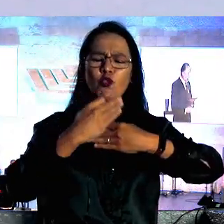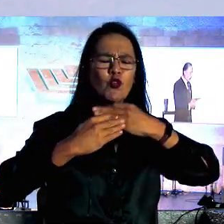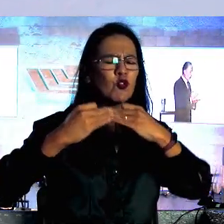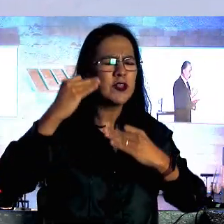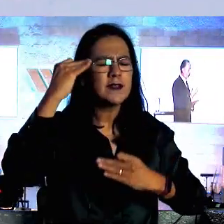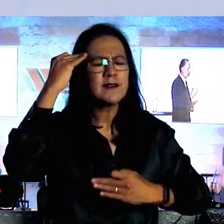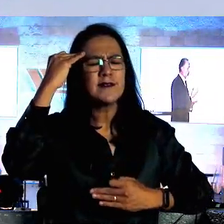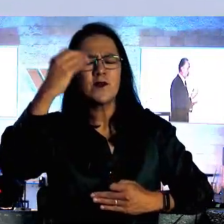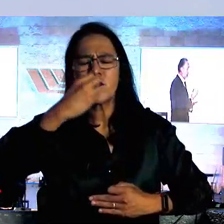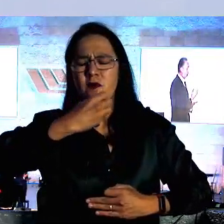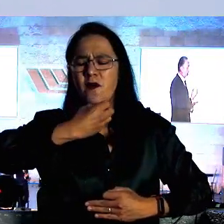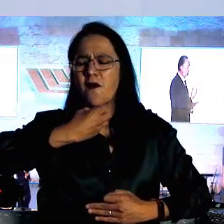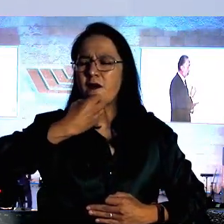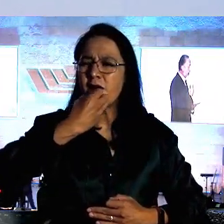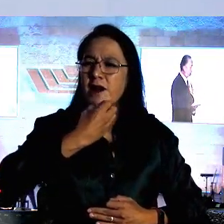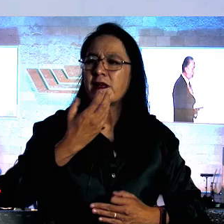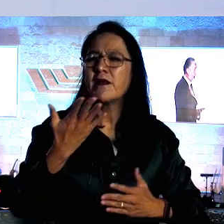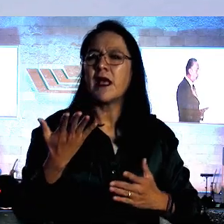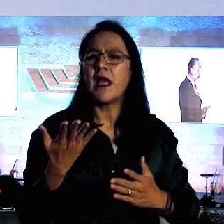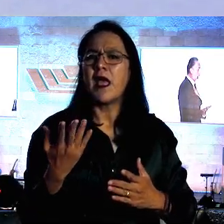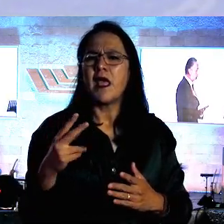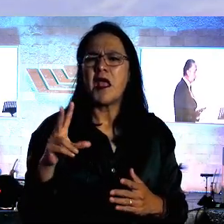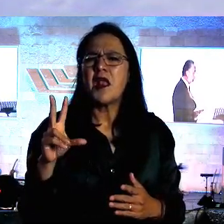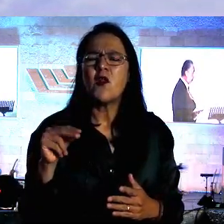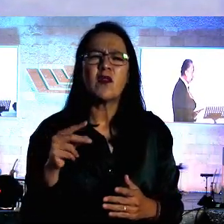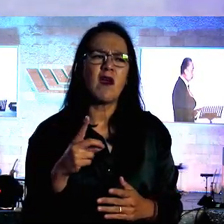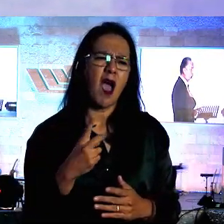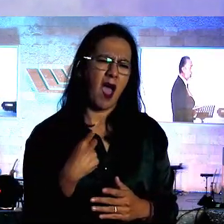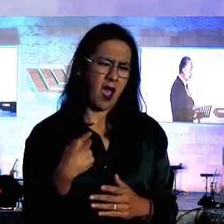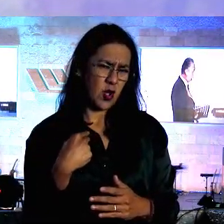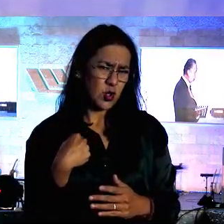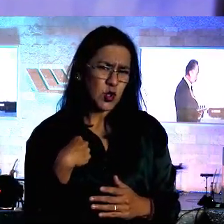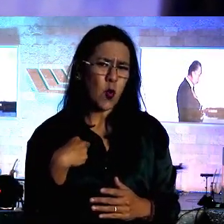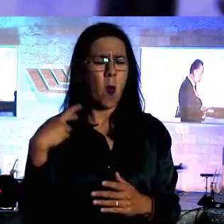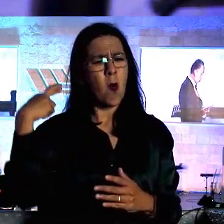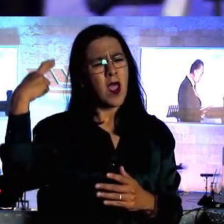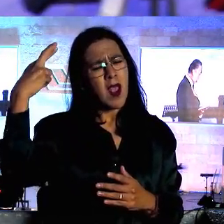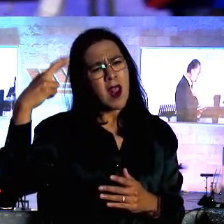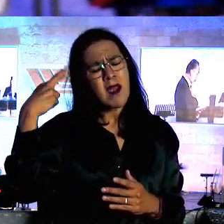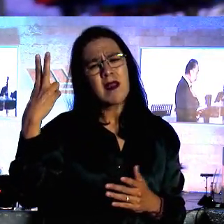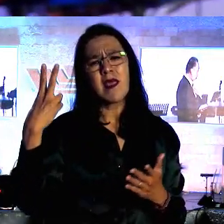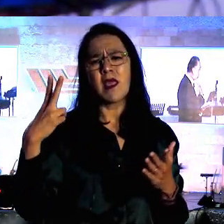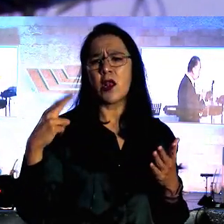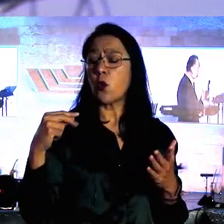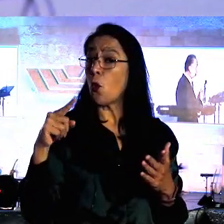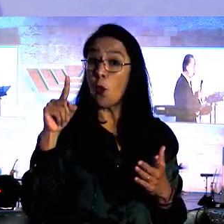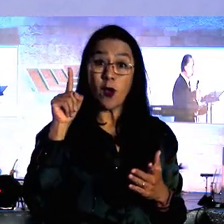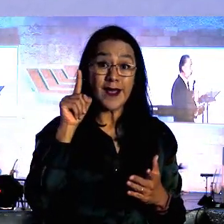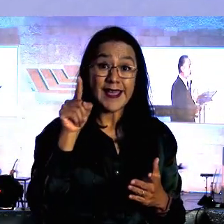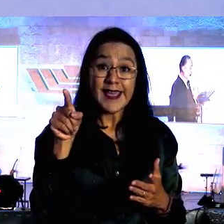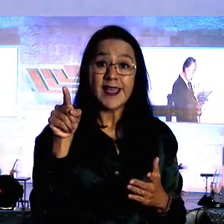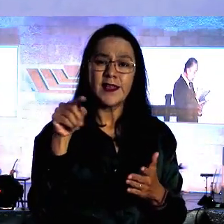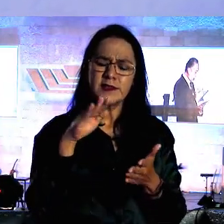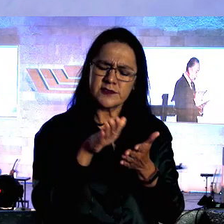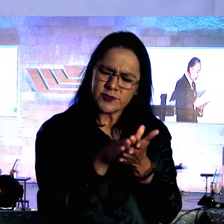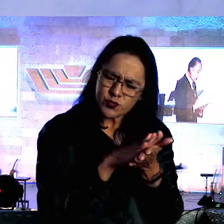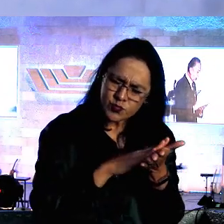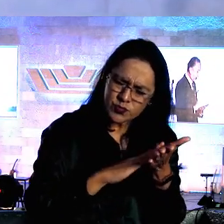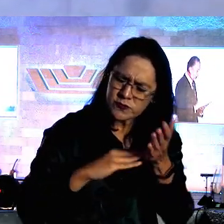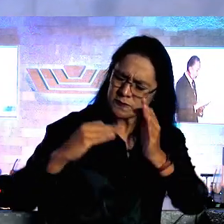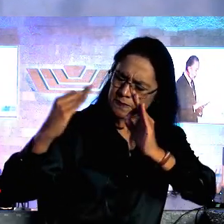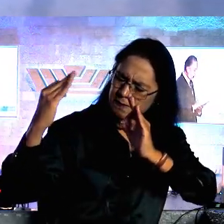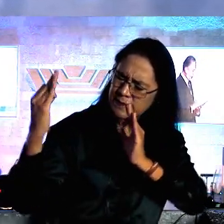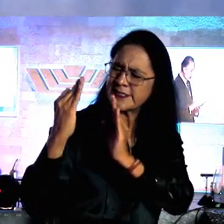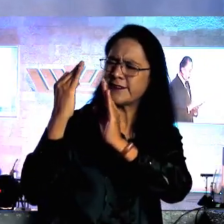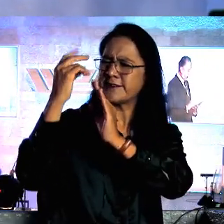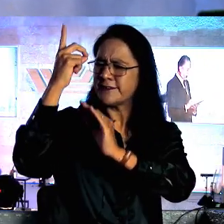Él no escatimó el hecho de decir, soy el Rey, no, Él se humilló delante de Dios y va delante de Él.